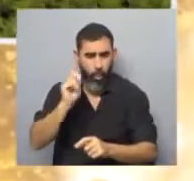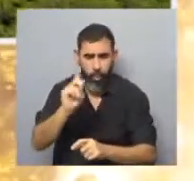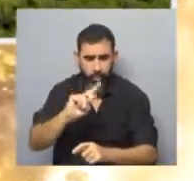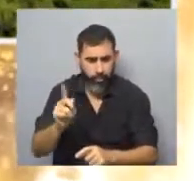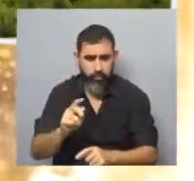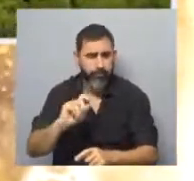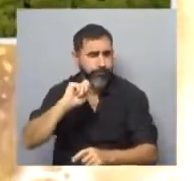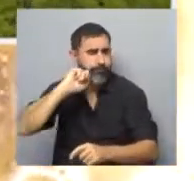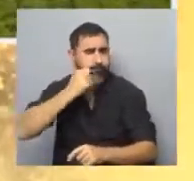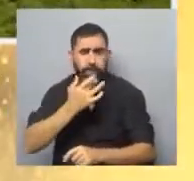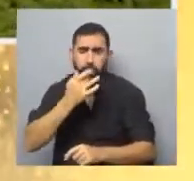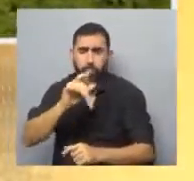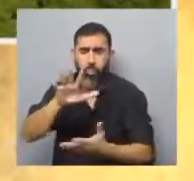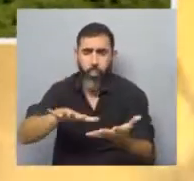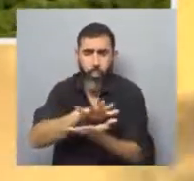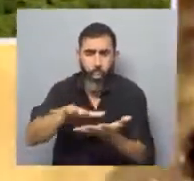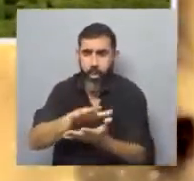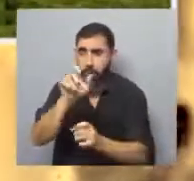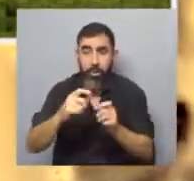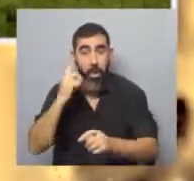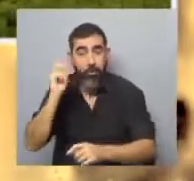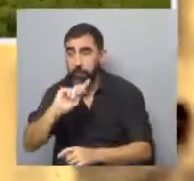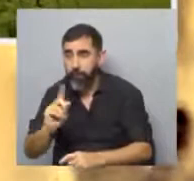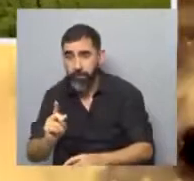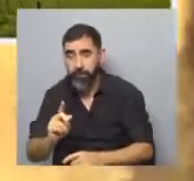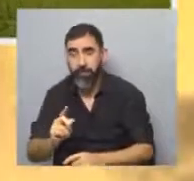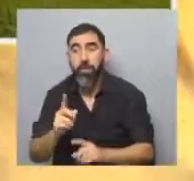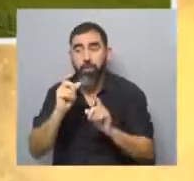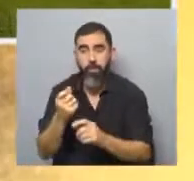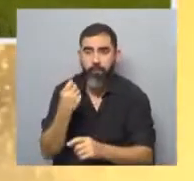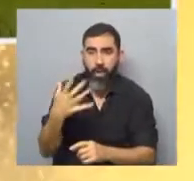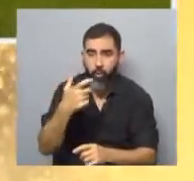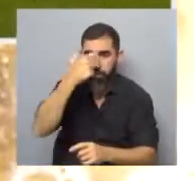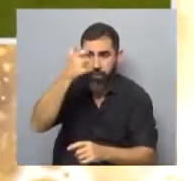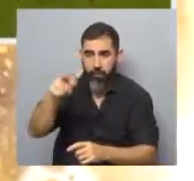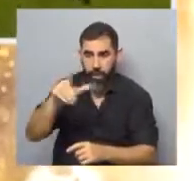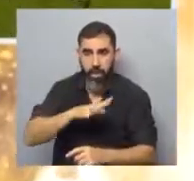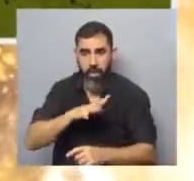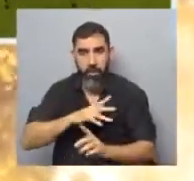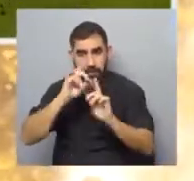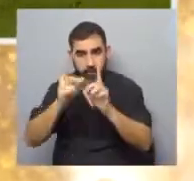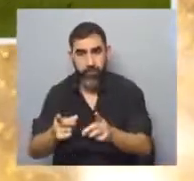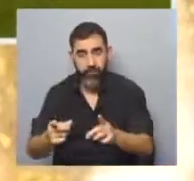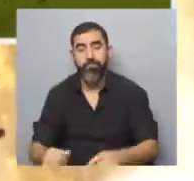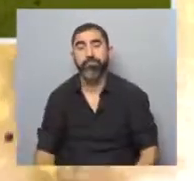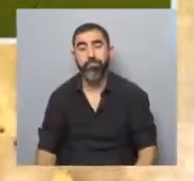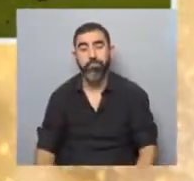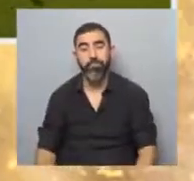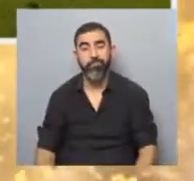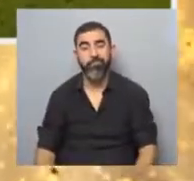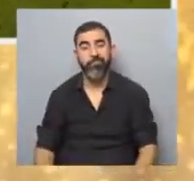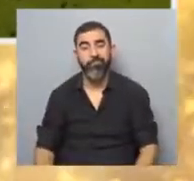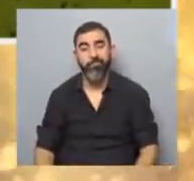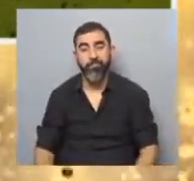lugares maravillosos que ni los locales no saben que existen, y mucho menos el valor científico que esos lugares tienen. Entonces,